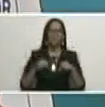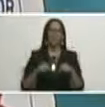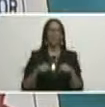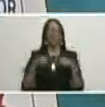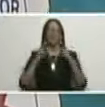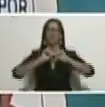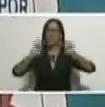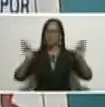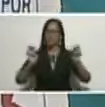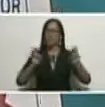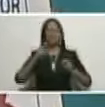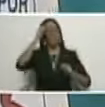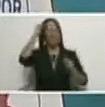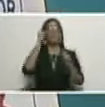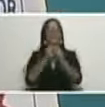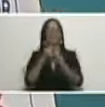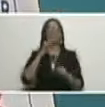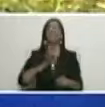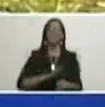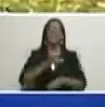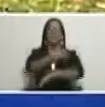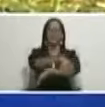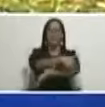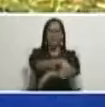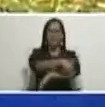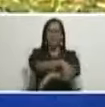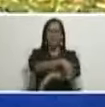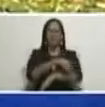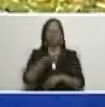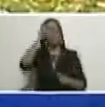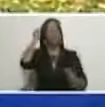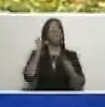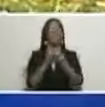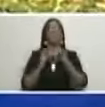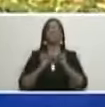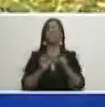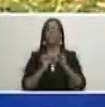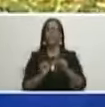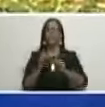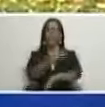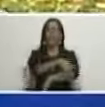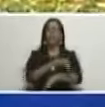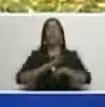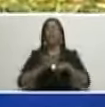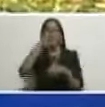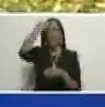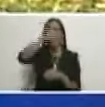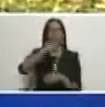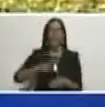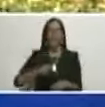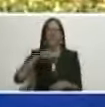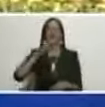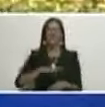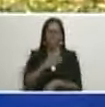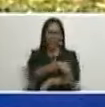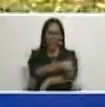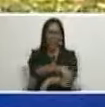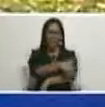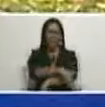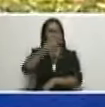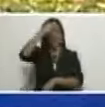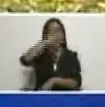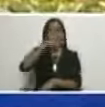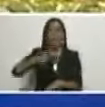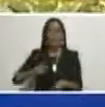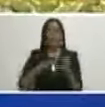La esperanza está en la calle. Y la esperanza sigue en la calle porque el pueblo está en la calle. El